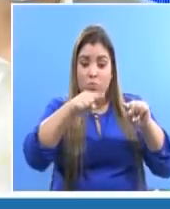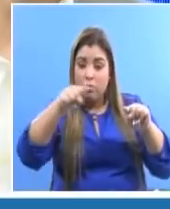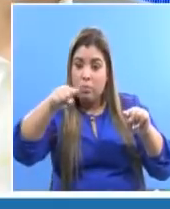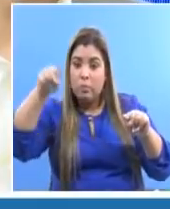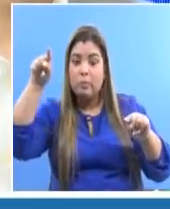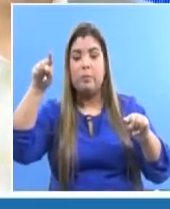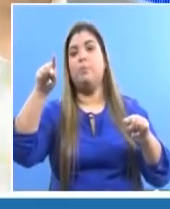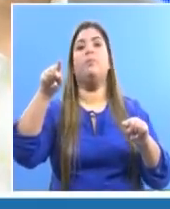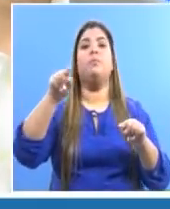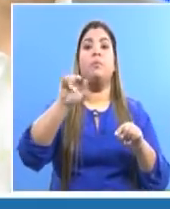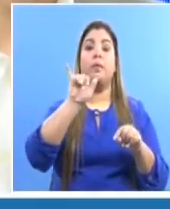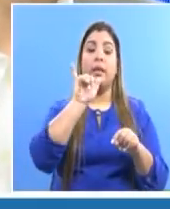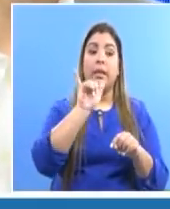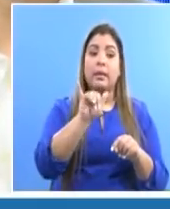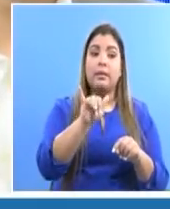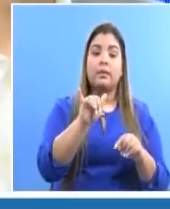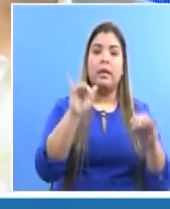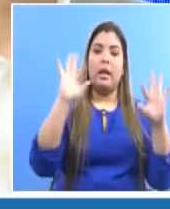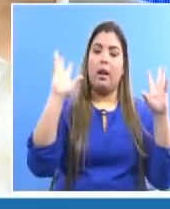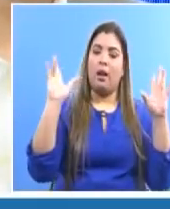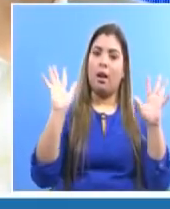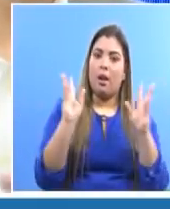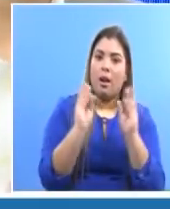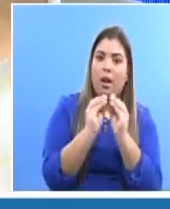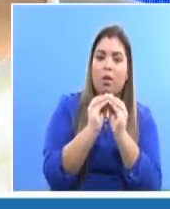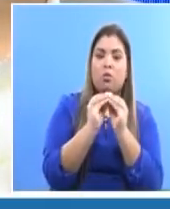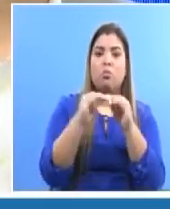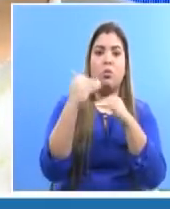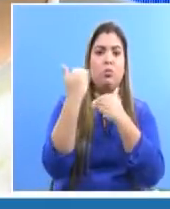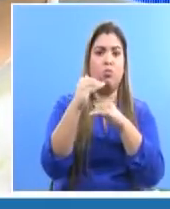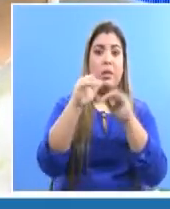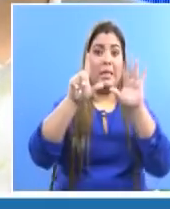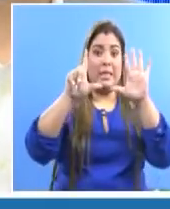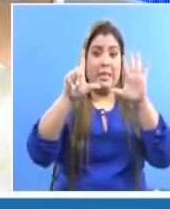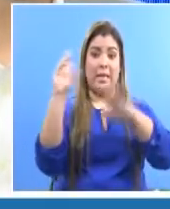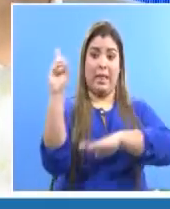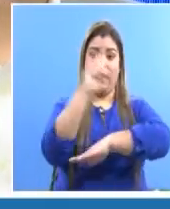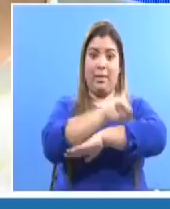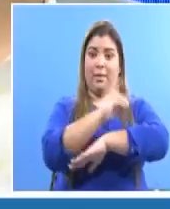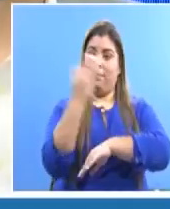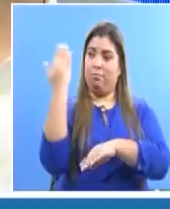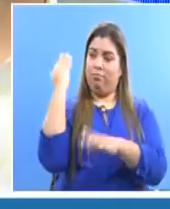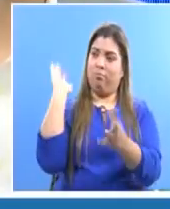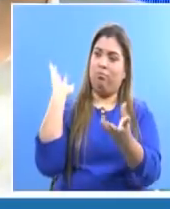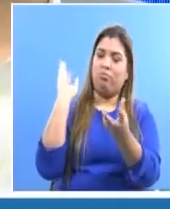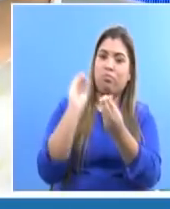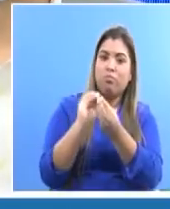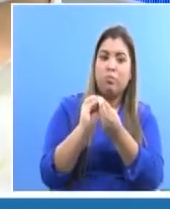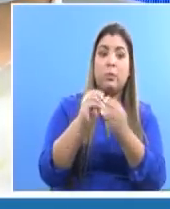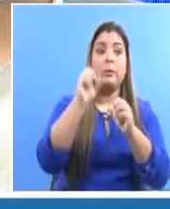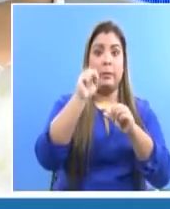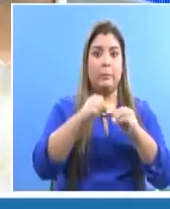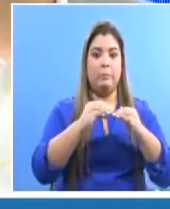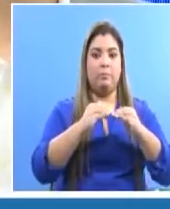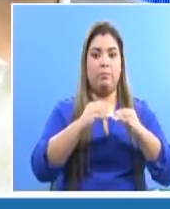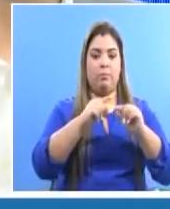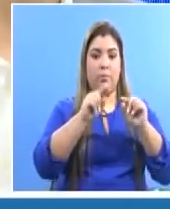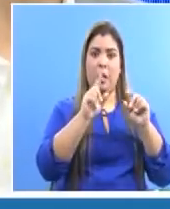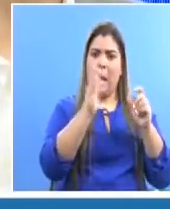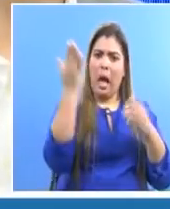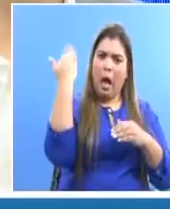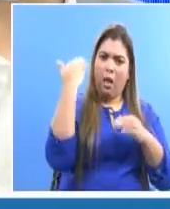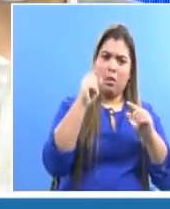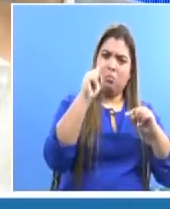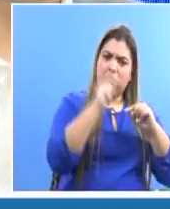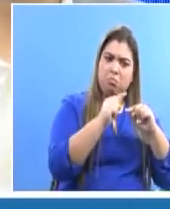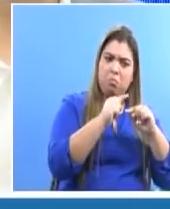vemos que que resume el promedio de los últimos 7 días, lo vemos también con una tendencia al aumento.